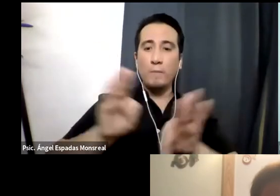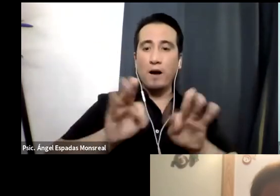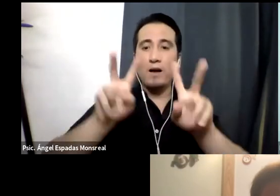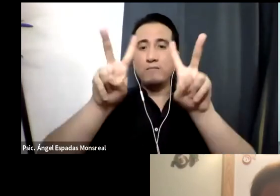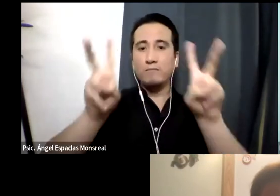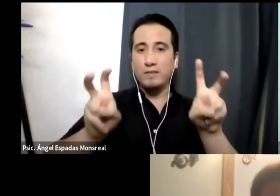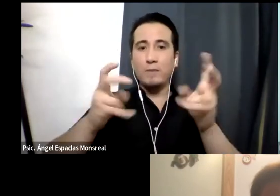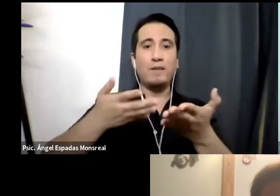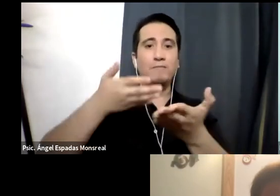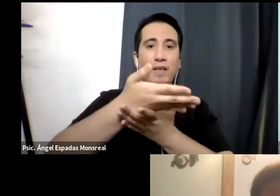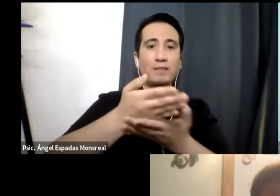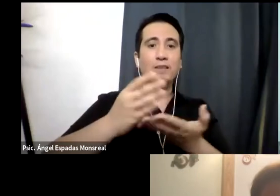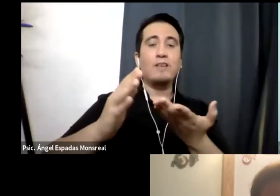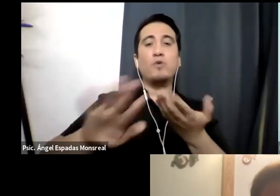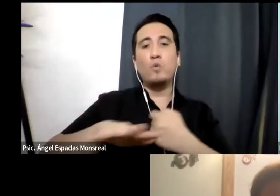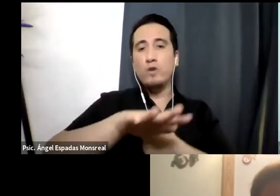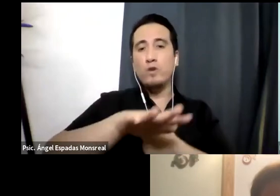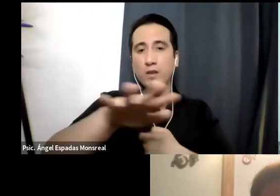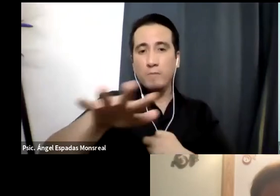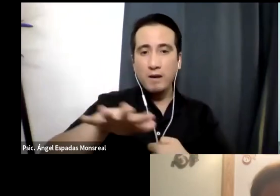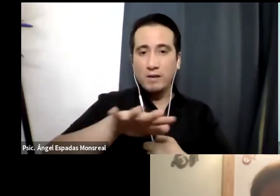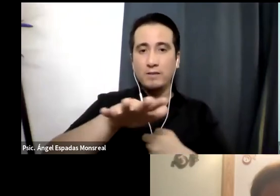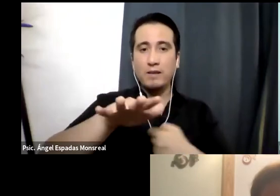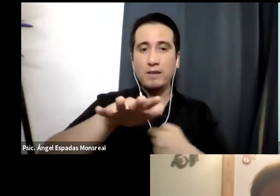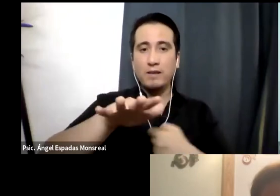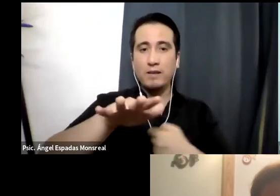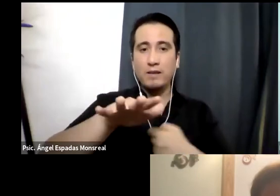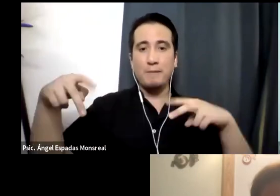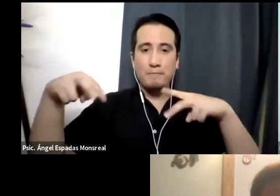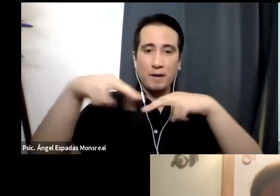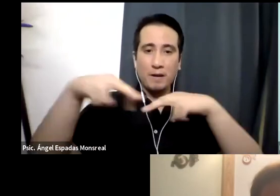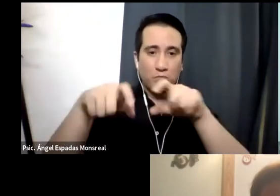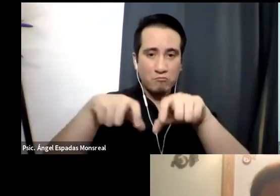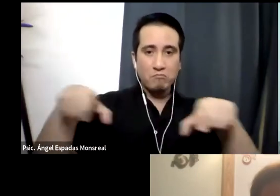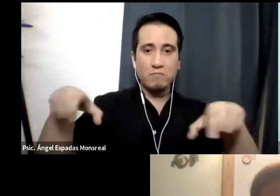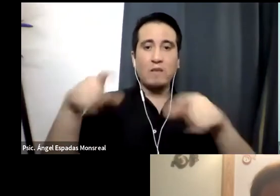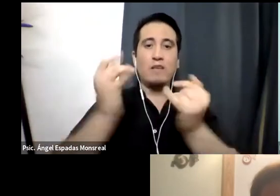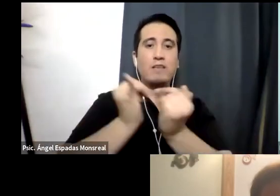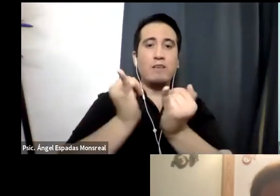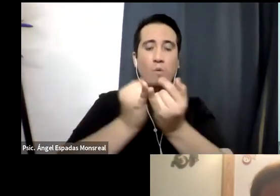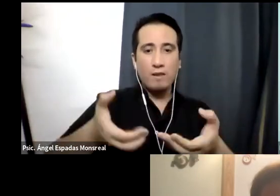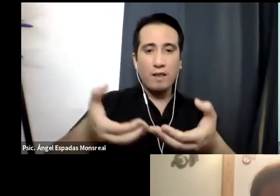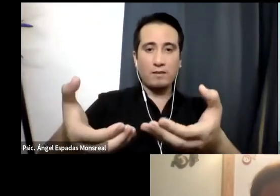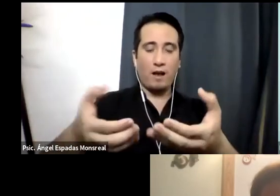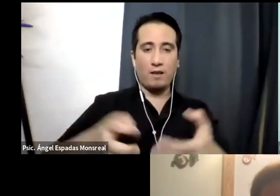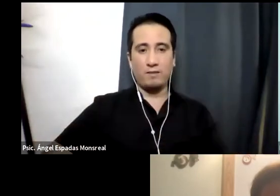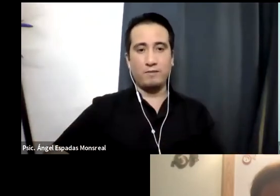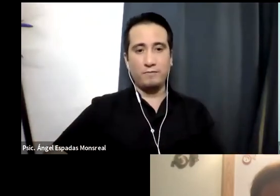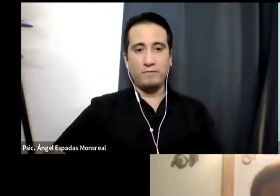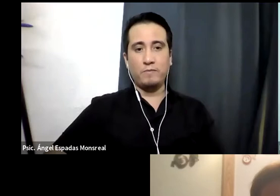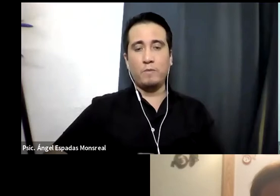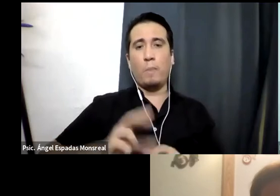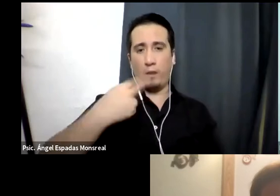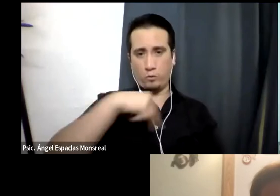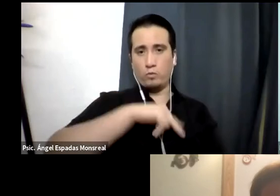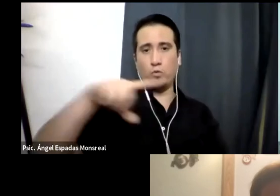precisamente acceso universal en pasos peatonales y en calles. Estamos conscientes en el gobierno del